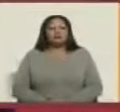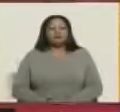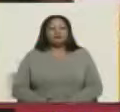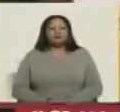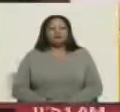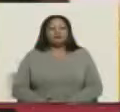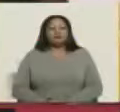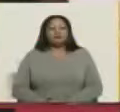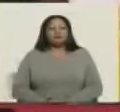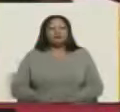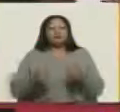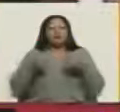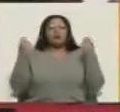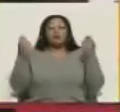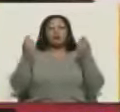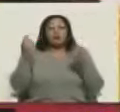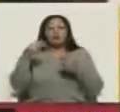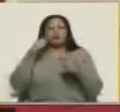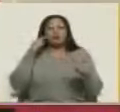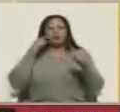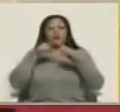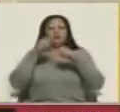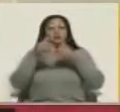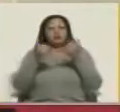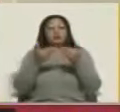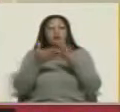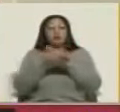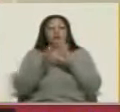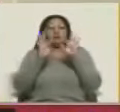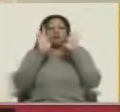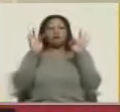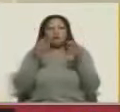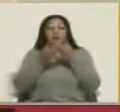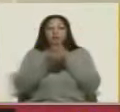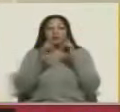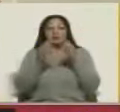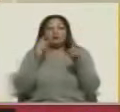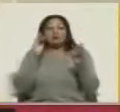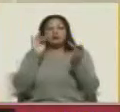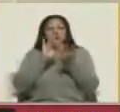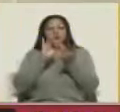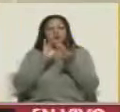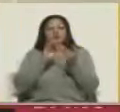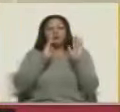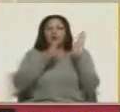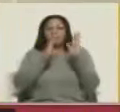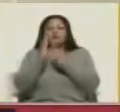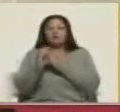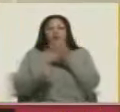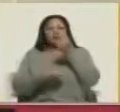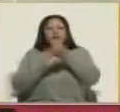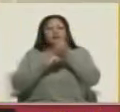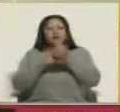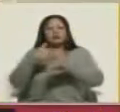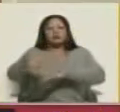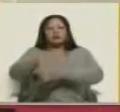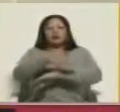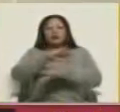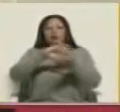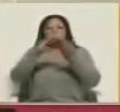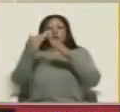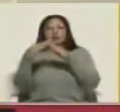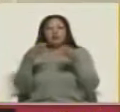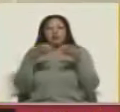Bien, en la jornada de hoy se indicó que de forma democrática directa las estructuras de base en calle, comunidades y